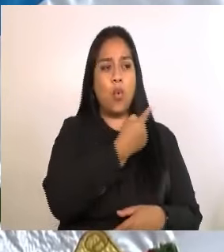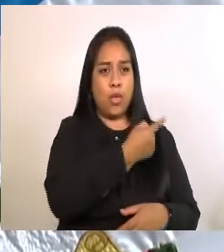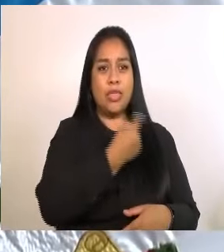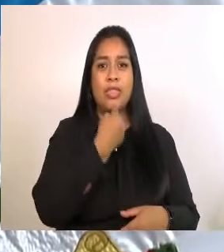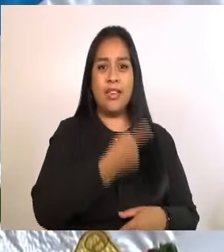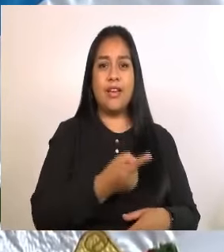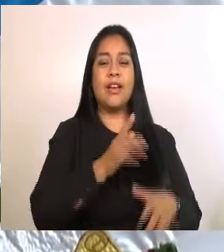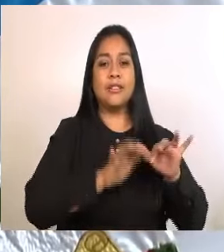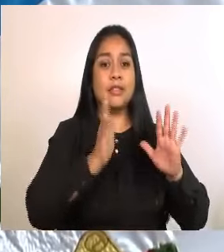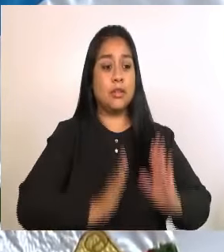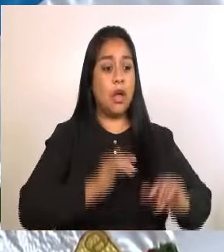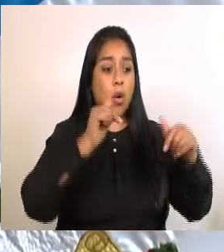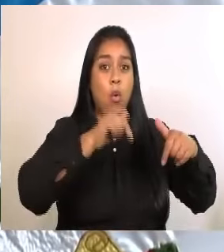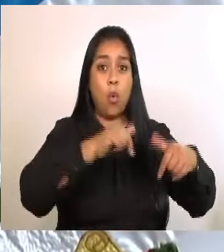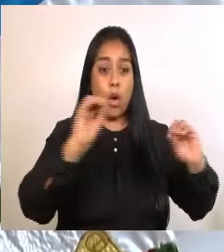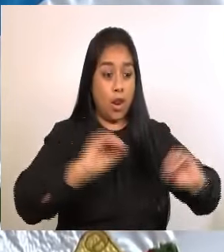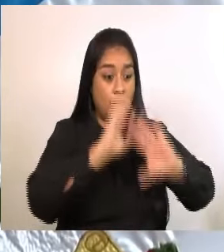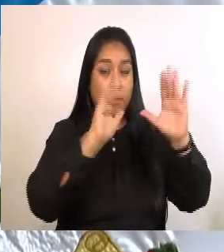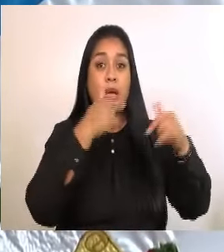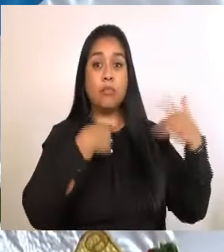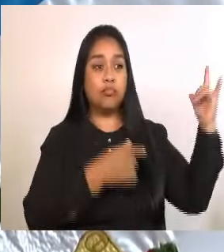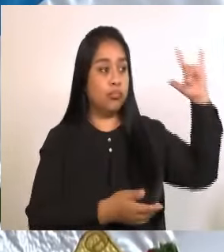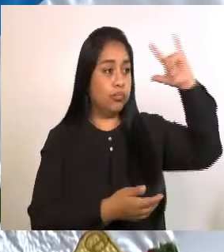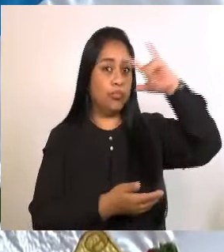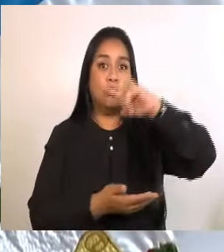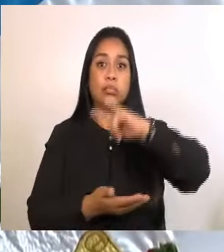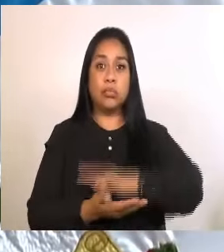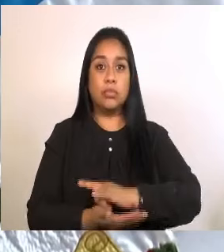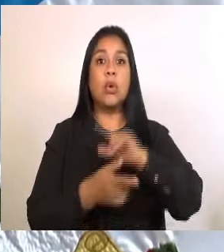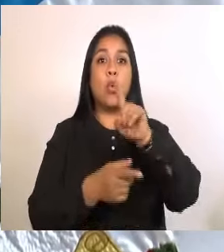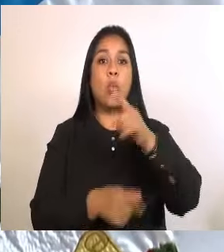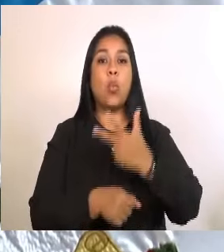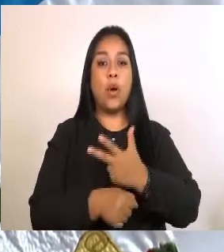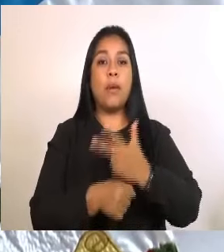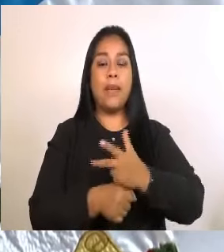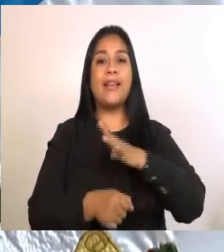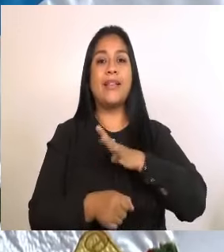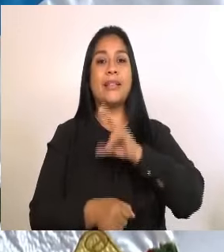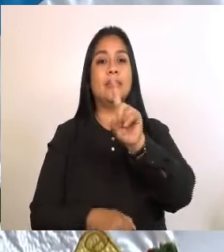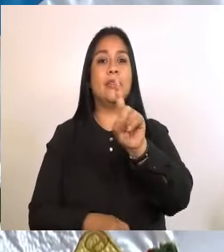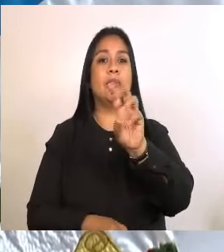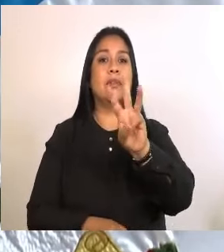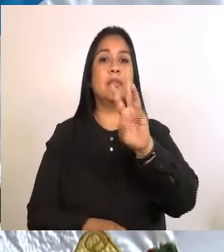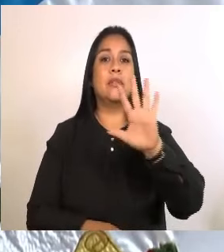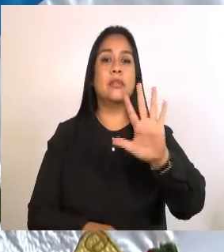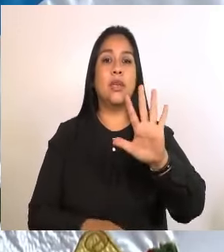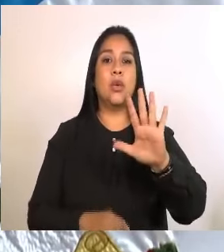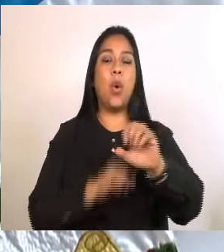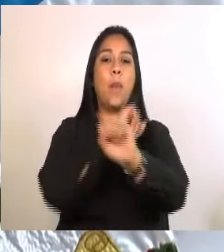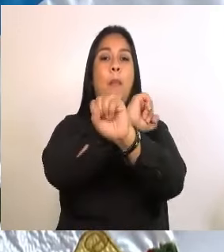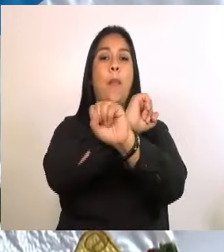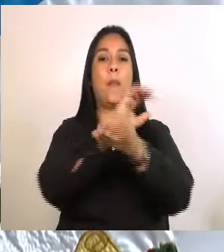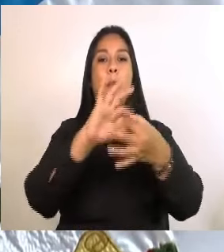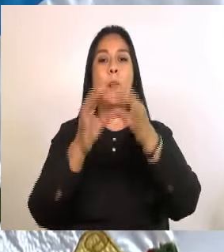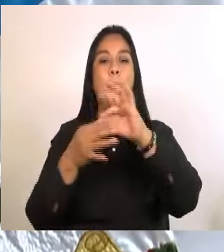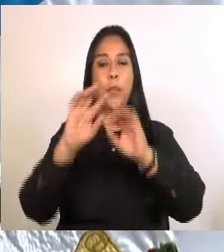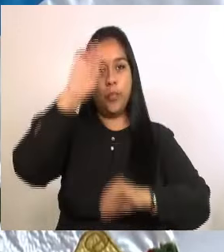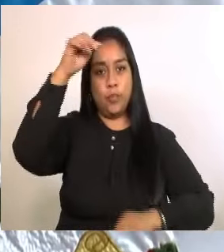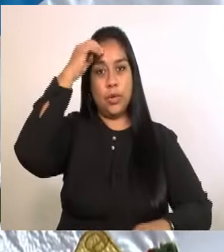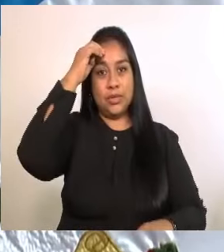hoy temprano aterrizó aquí en Guatemala un avión con 135 presos políticos y de